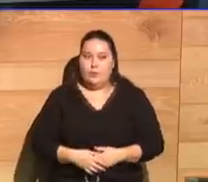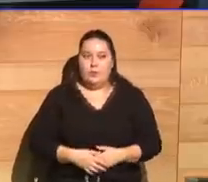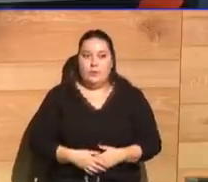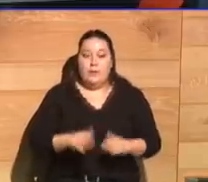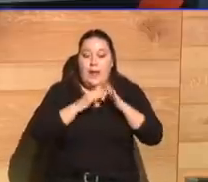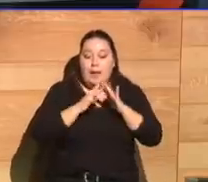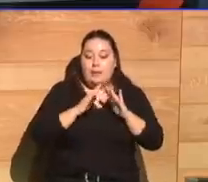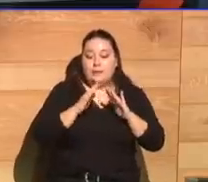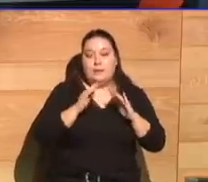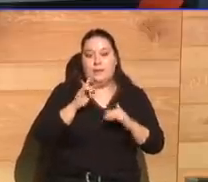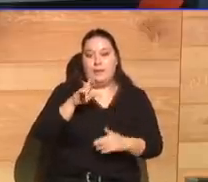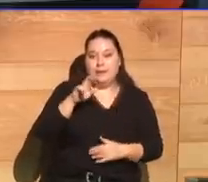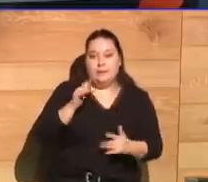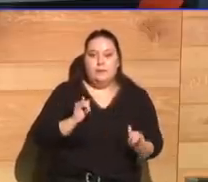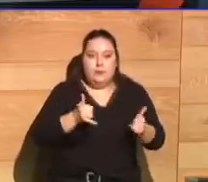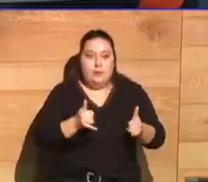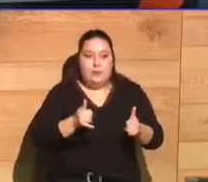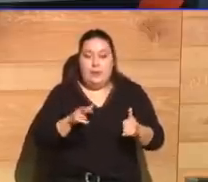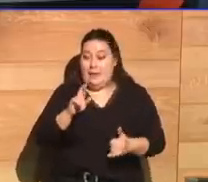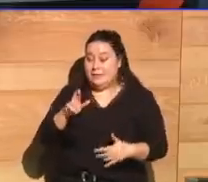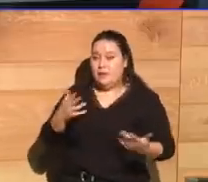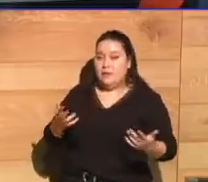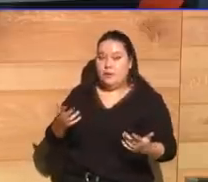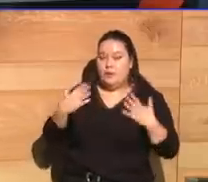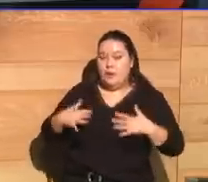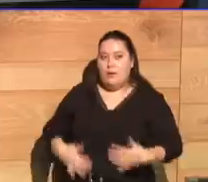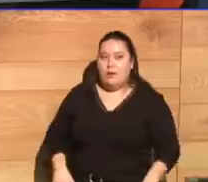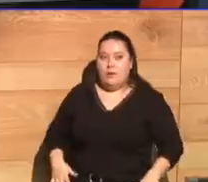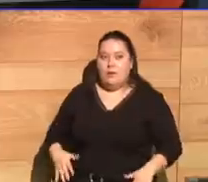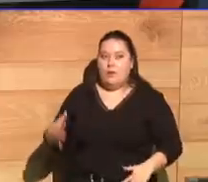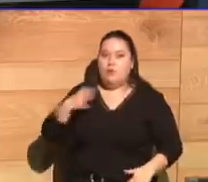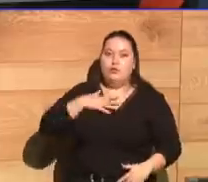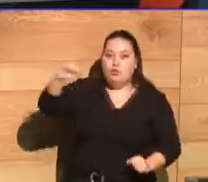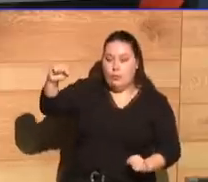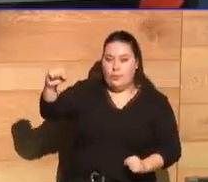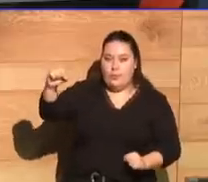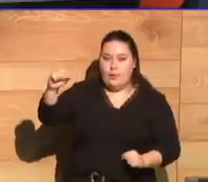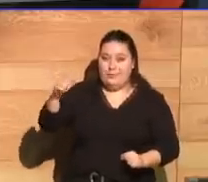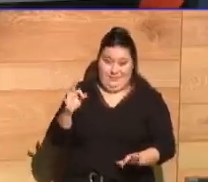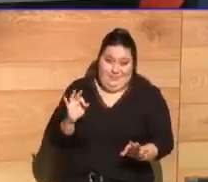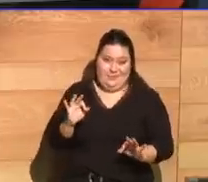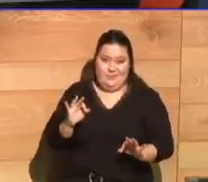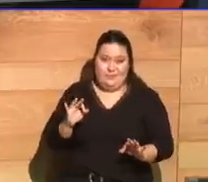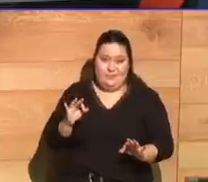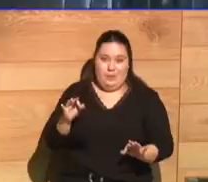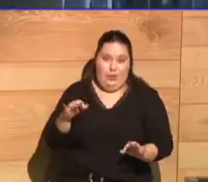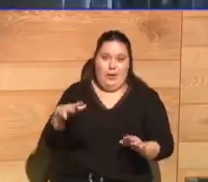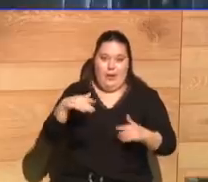casa de Richard Donner y Richard Donner se había comprado un traje de Superman, de estos de los chinos, y lo tenía